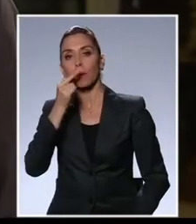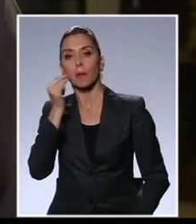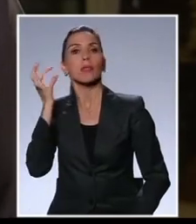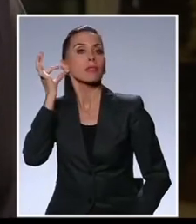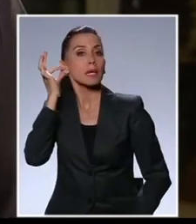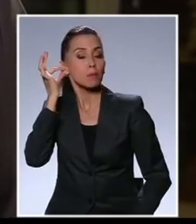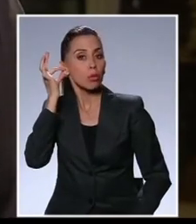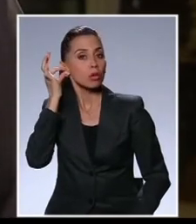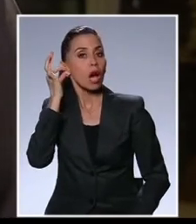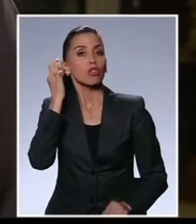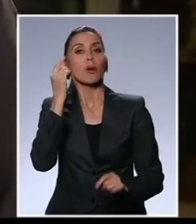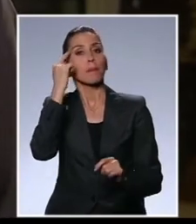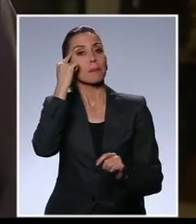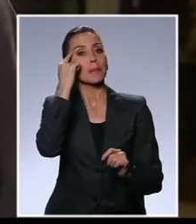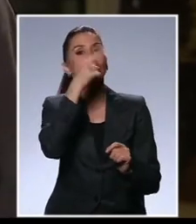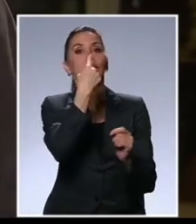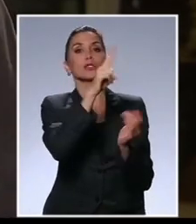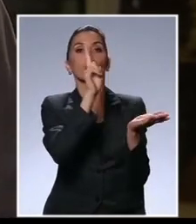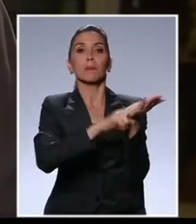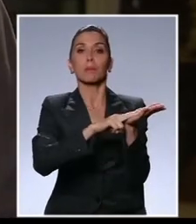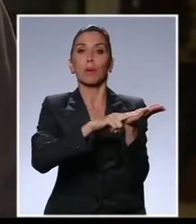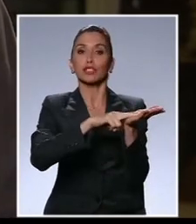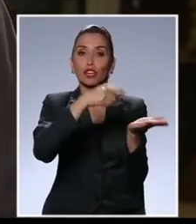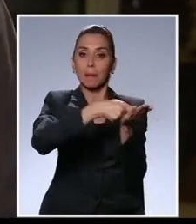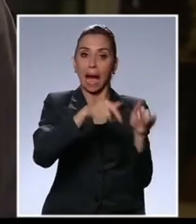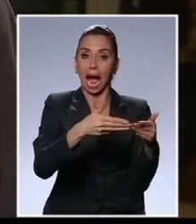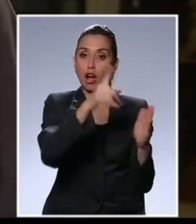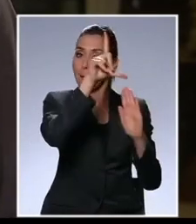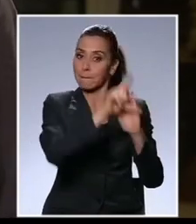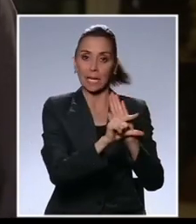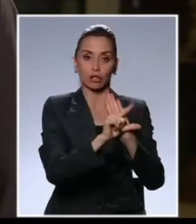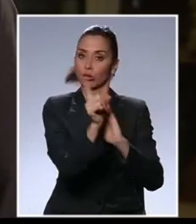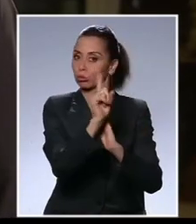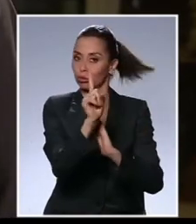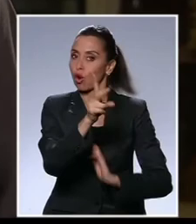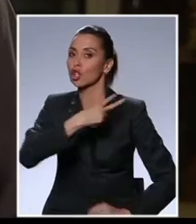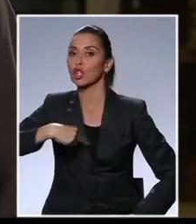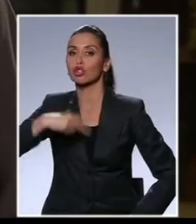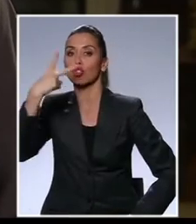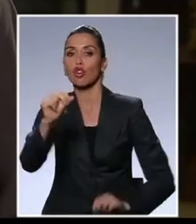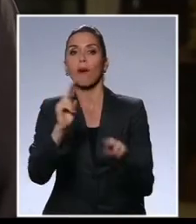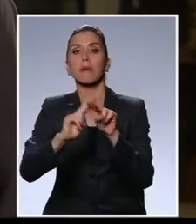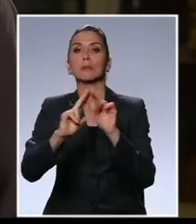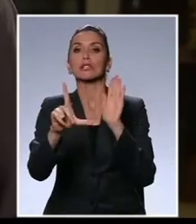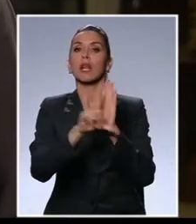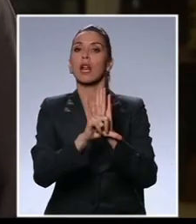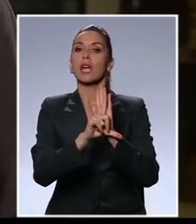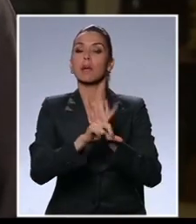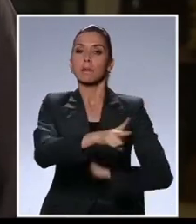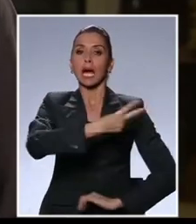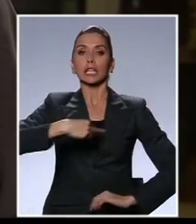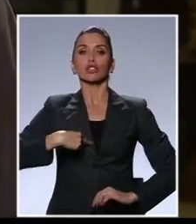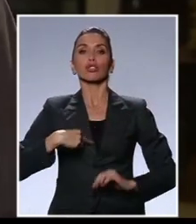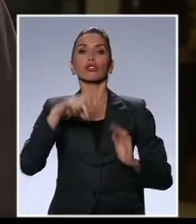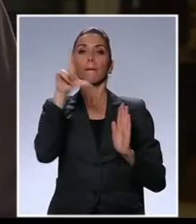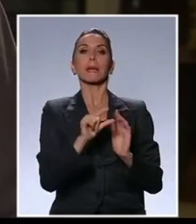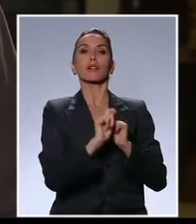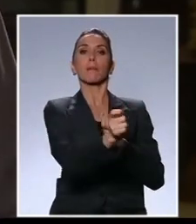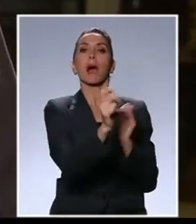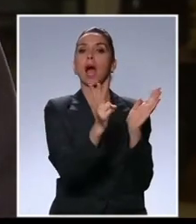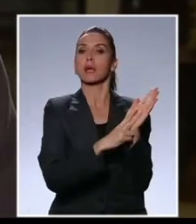no verán reducidas su carga tributaria actual porque nos vamos a legislar para bajarnos nosotros los